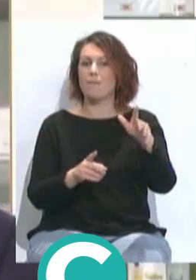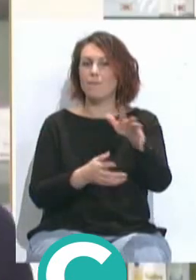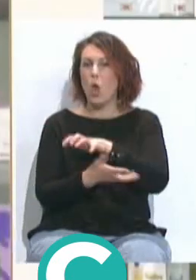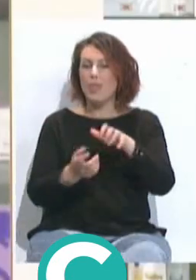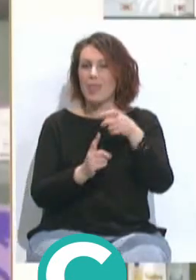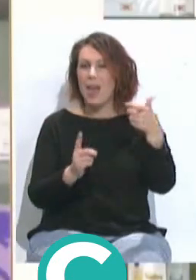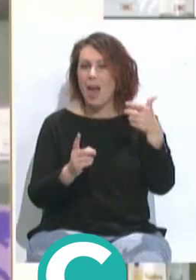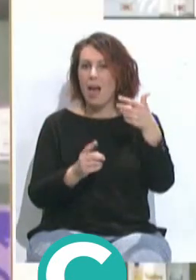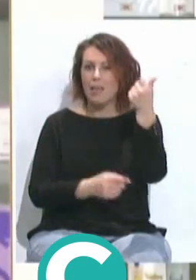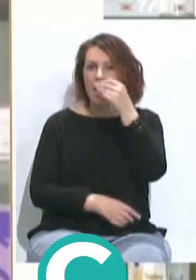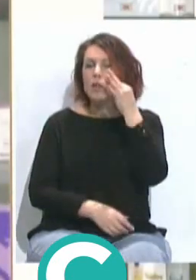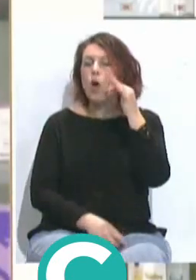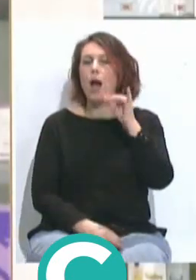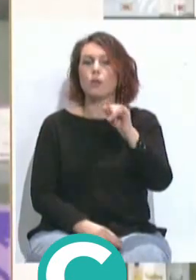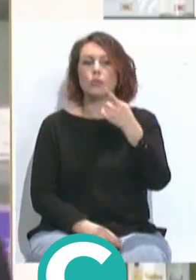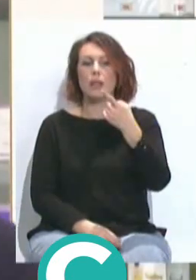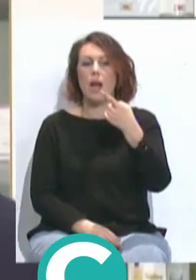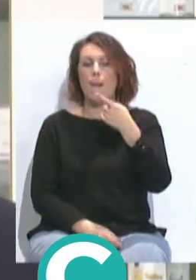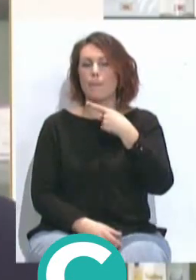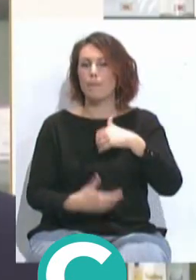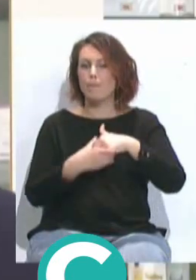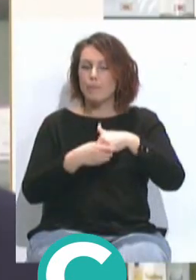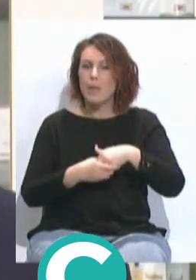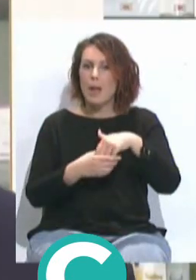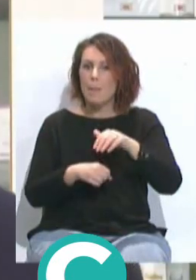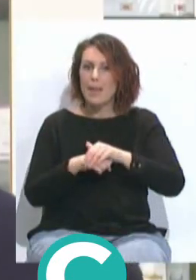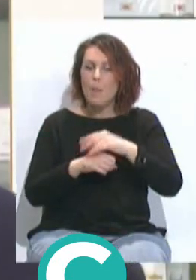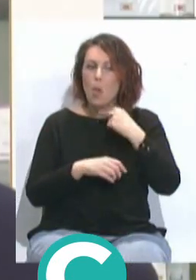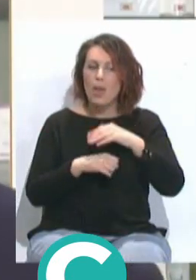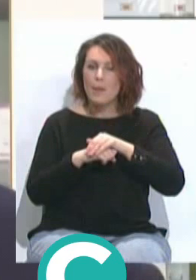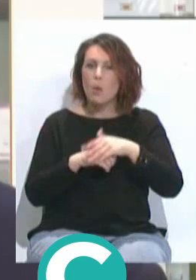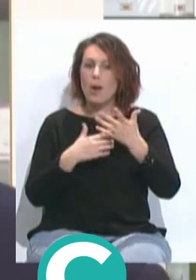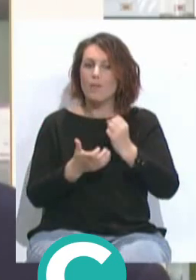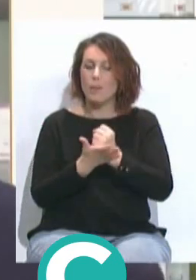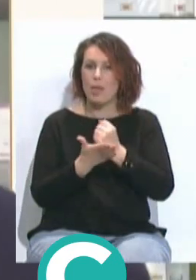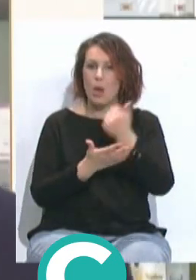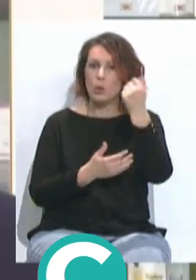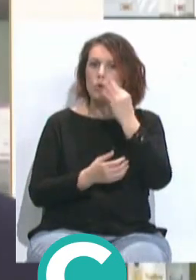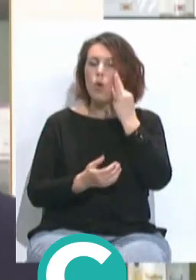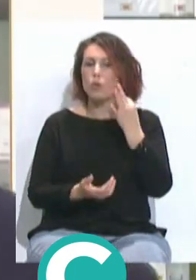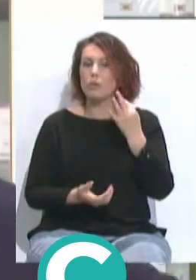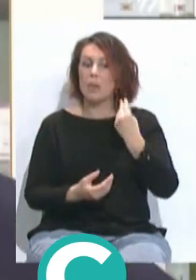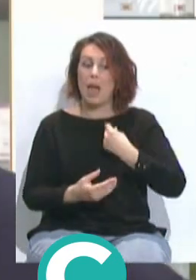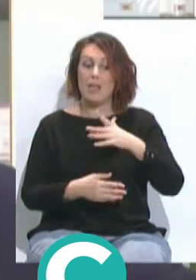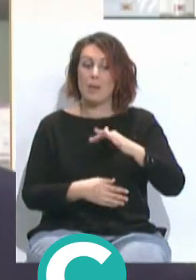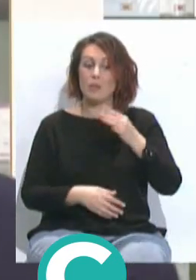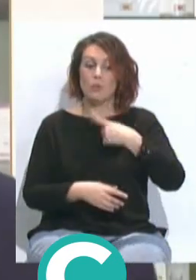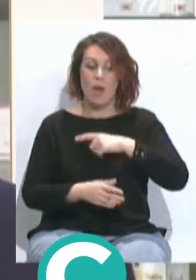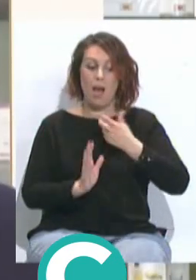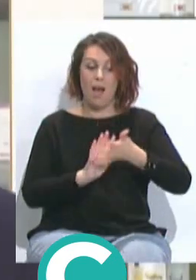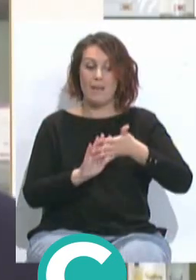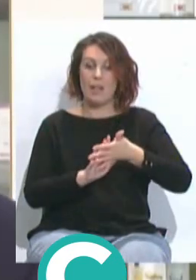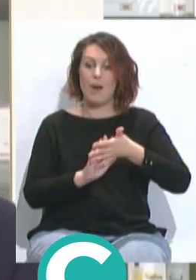género pues van a encontrar una mano amiga una voz amiga que son sus farmacéuticos y sus farmacéuticas con los que además estábamos hablando